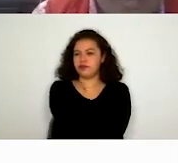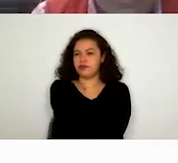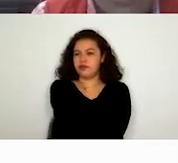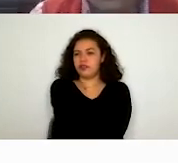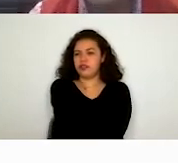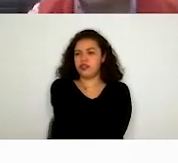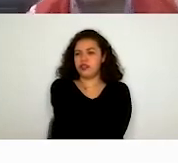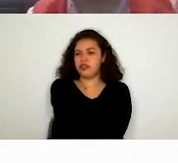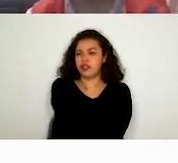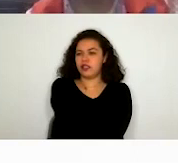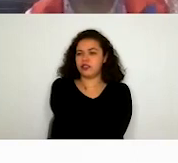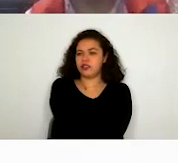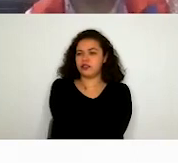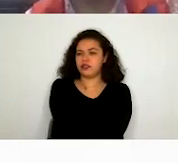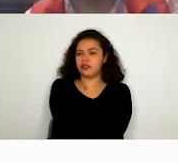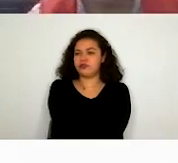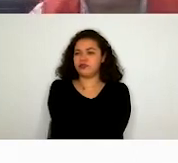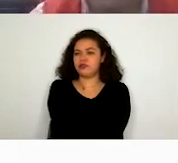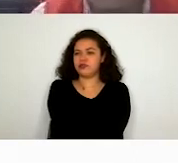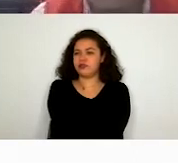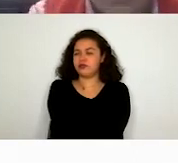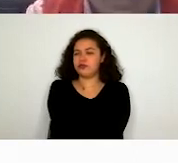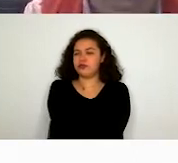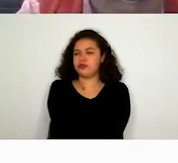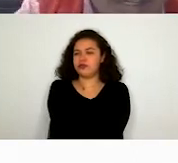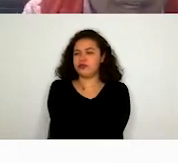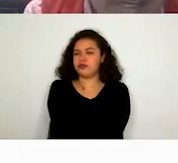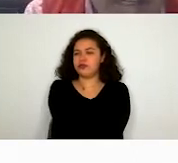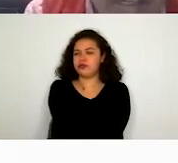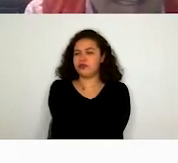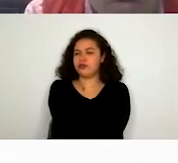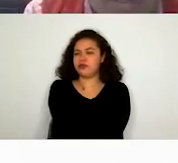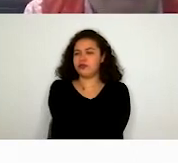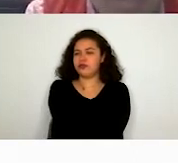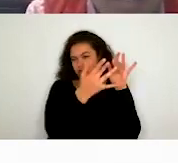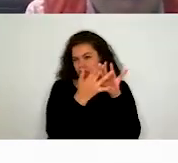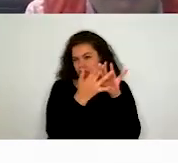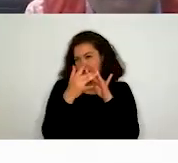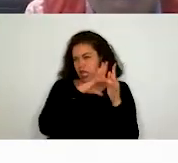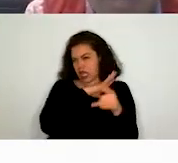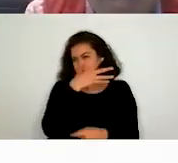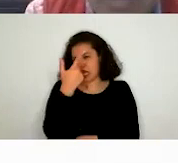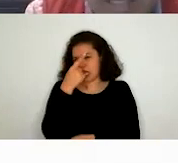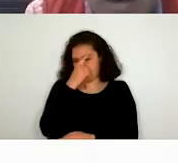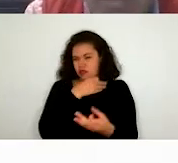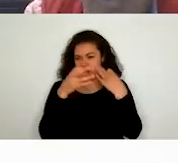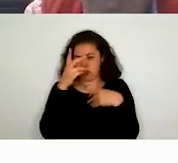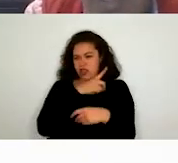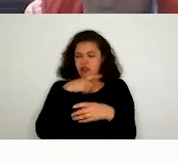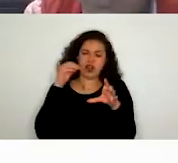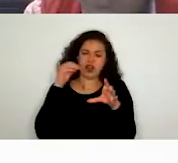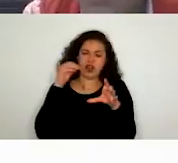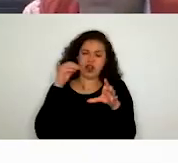Y en los términos de referencia nos comentan de manera general cómo deben de estar integrados y cómo debe de ser